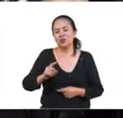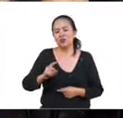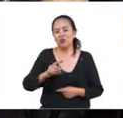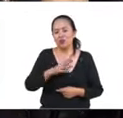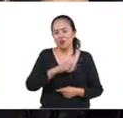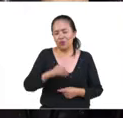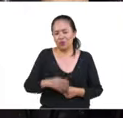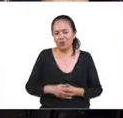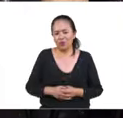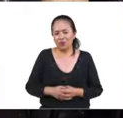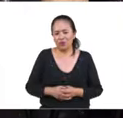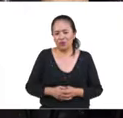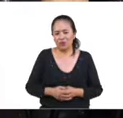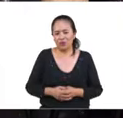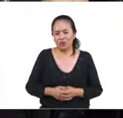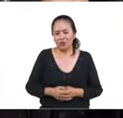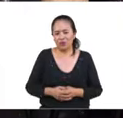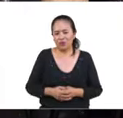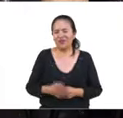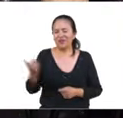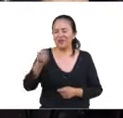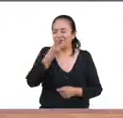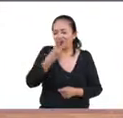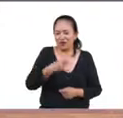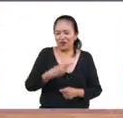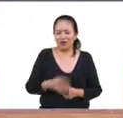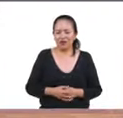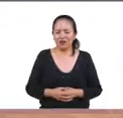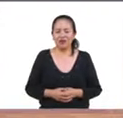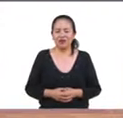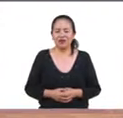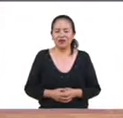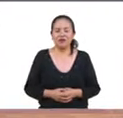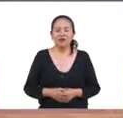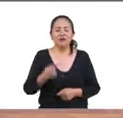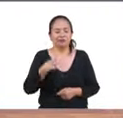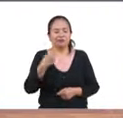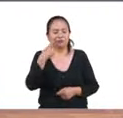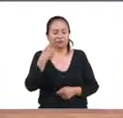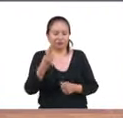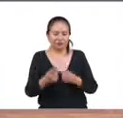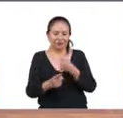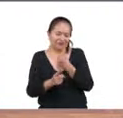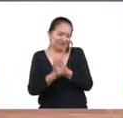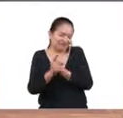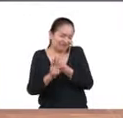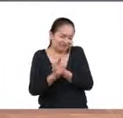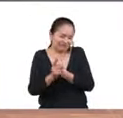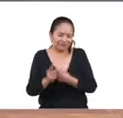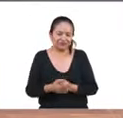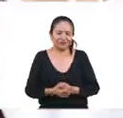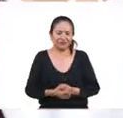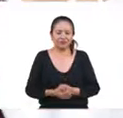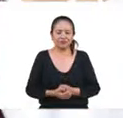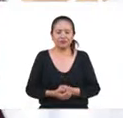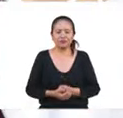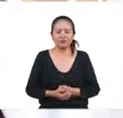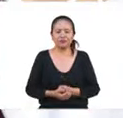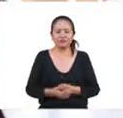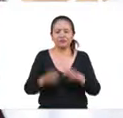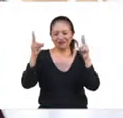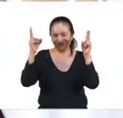infraestructura pública, ¿no? Preguntarle qué le responde de esto. Sí, ahí el problema ha sido, muy francamente, el